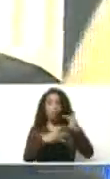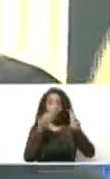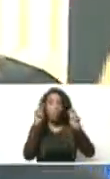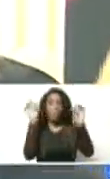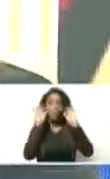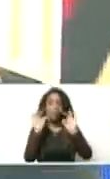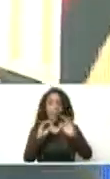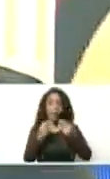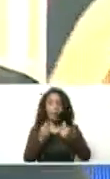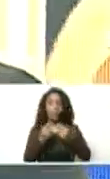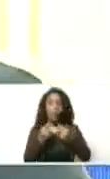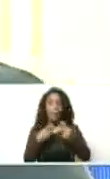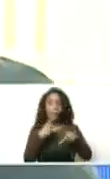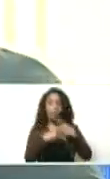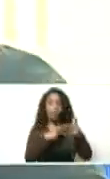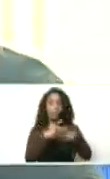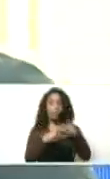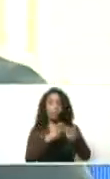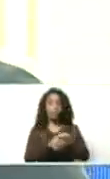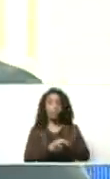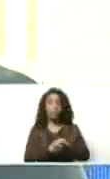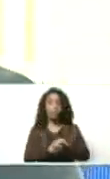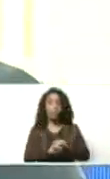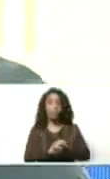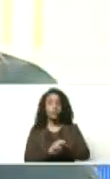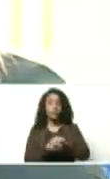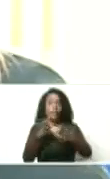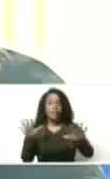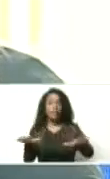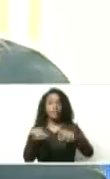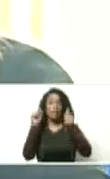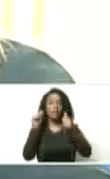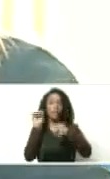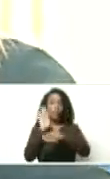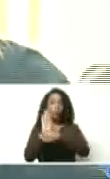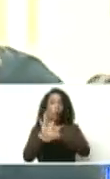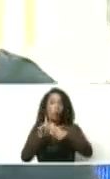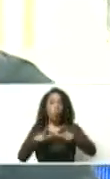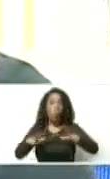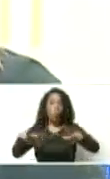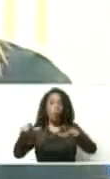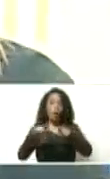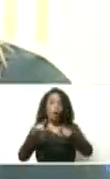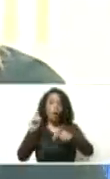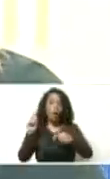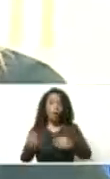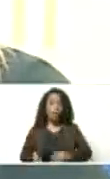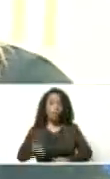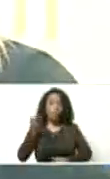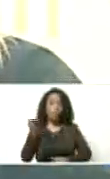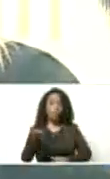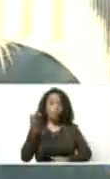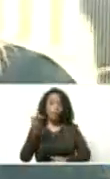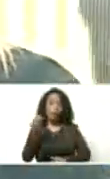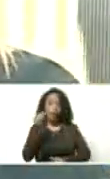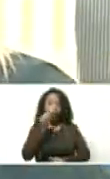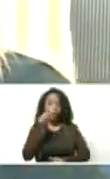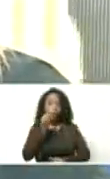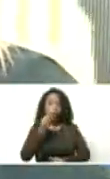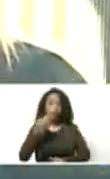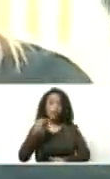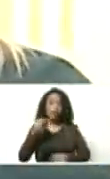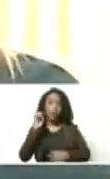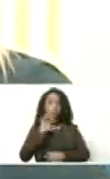modelo económico productivo, presidente, que rescata las potencialidades locales. Es fundamental la nutrición y la